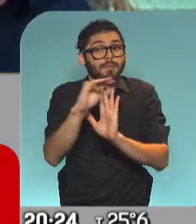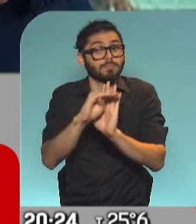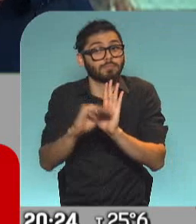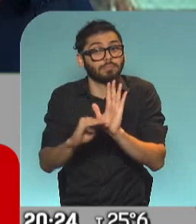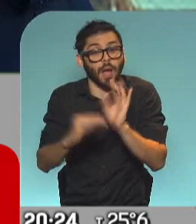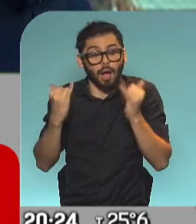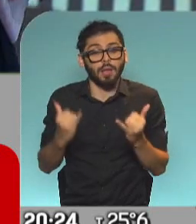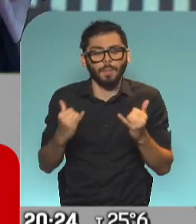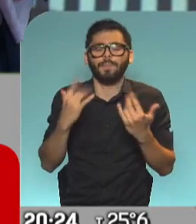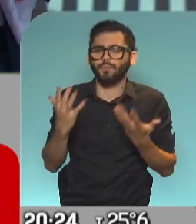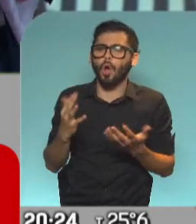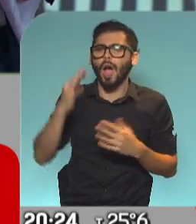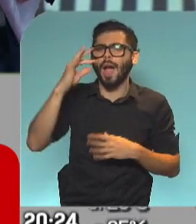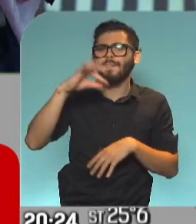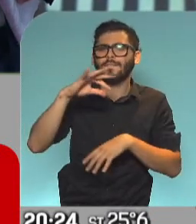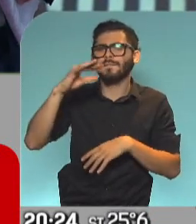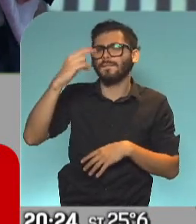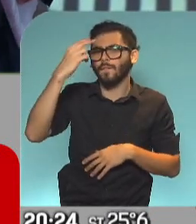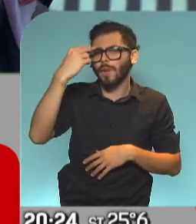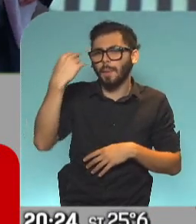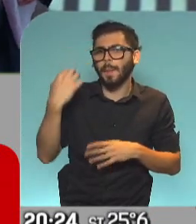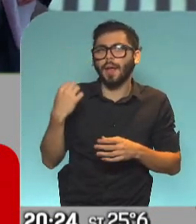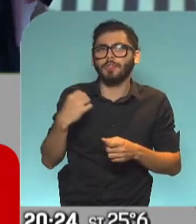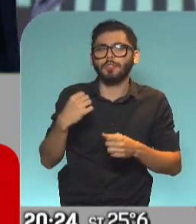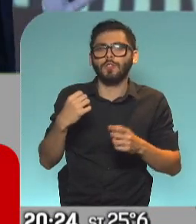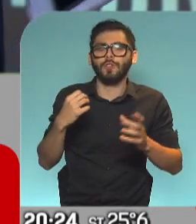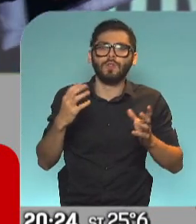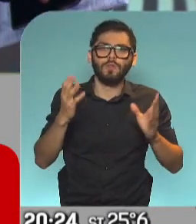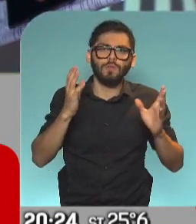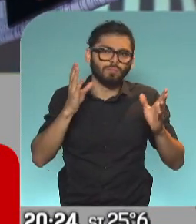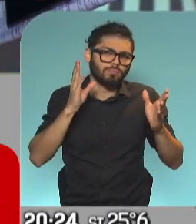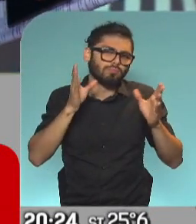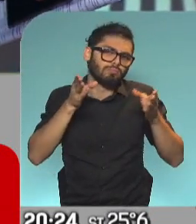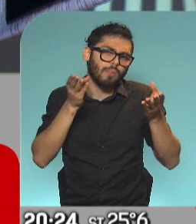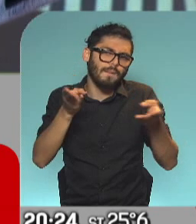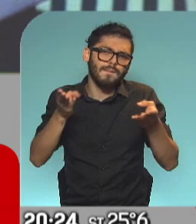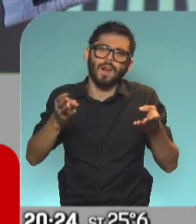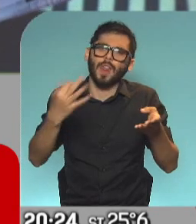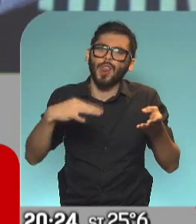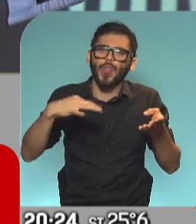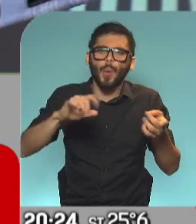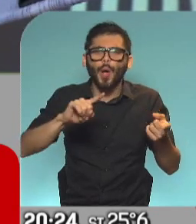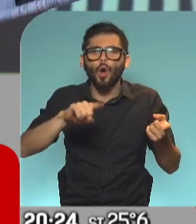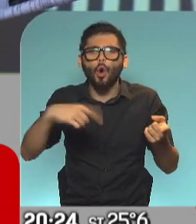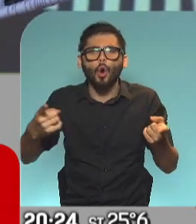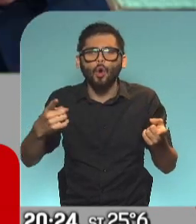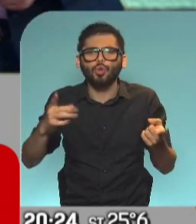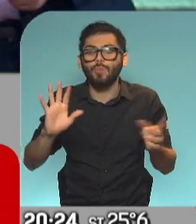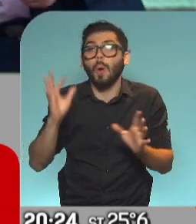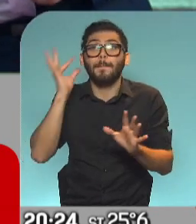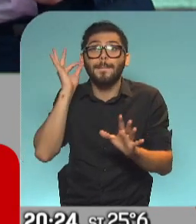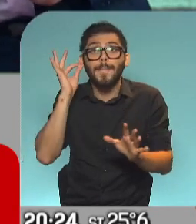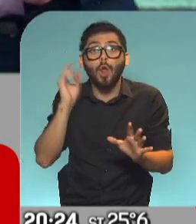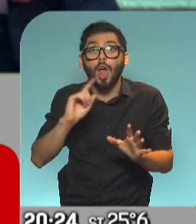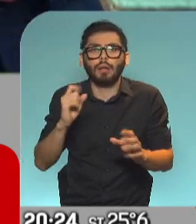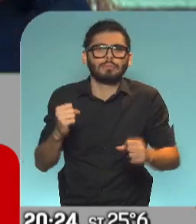caso la enfermera, podría o debió hacer algo distinto a lo que hizo, independientemente de lo que ordenaba o la intención de Maradona. Por lo pronto,